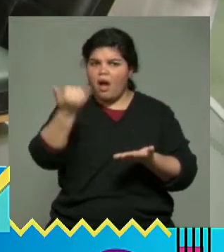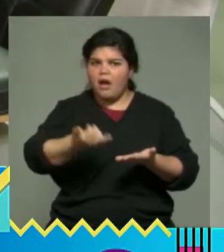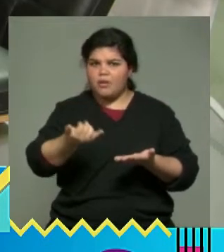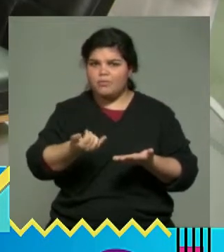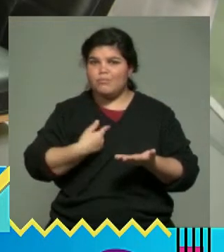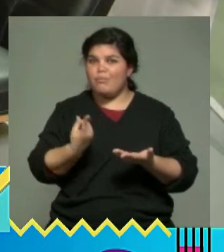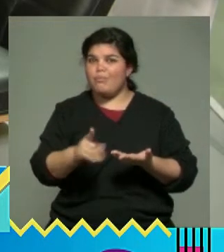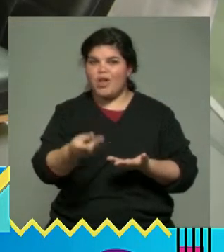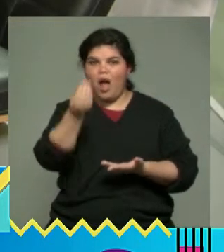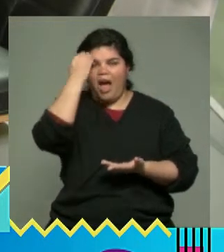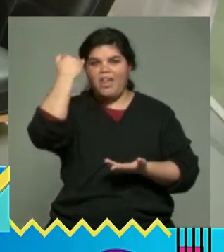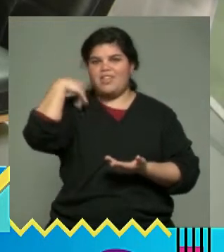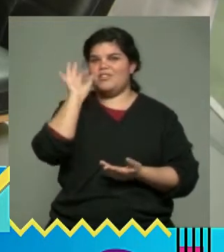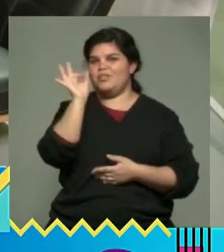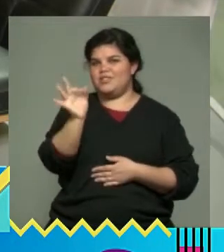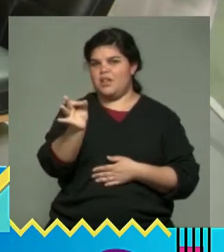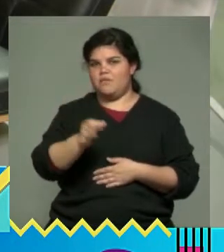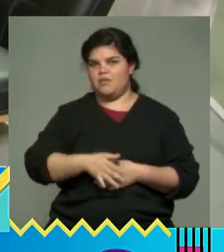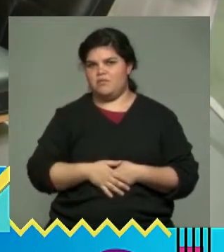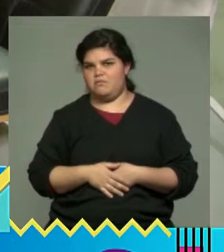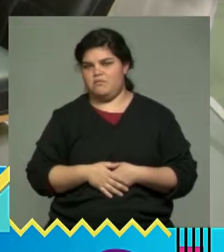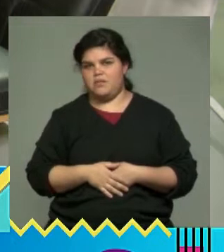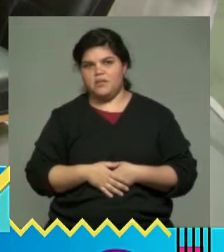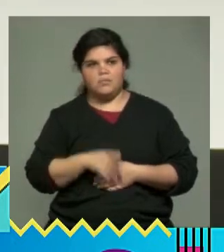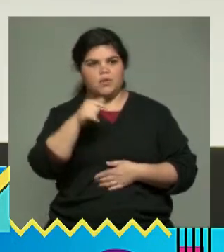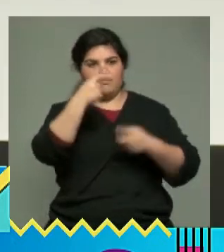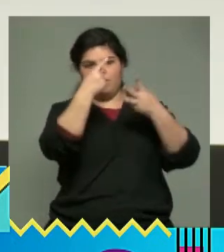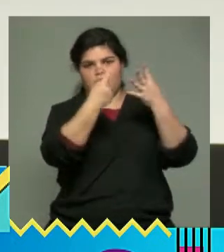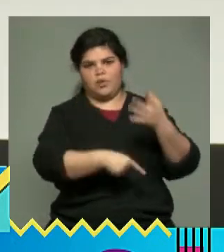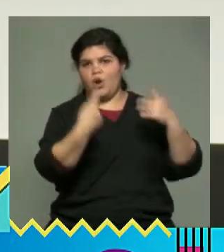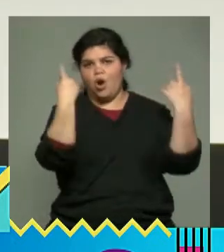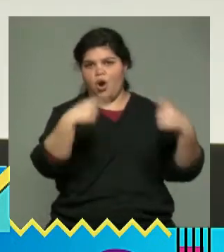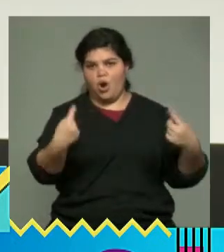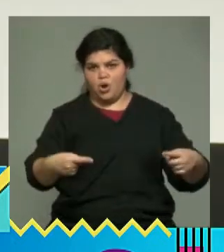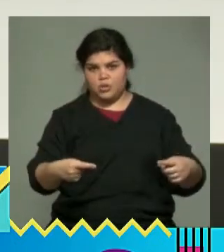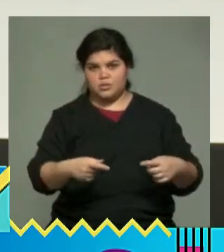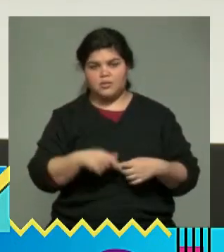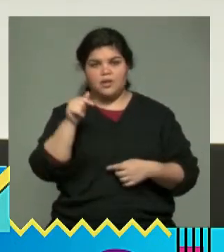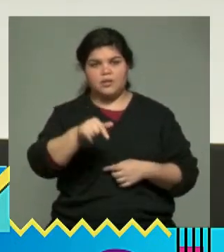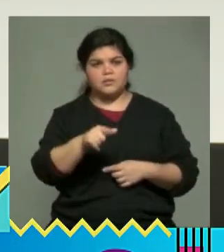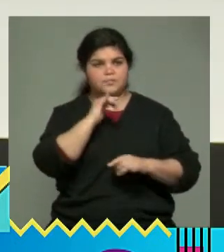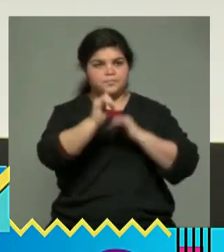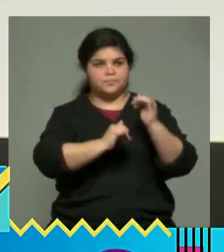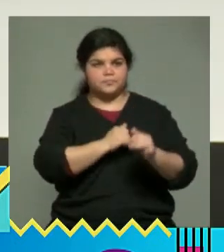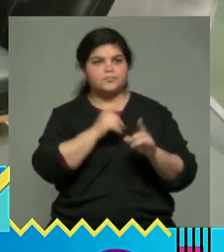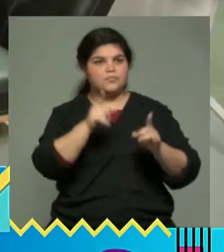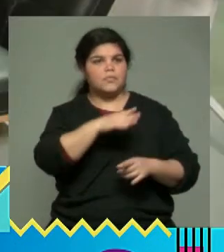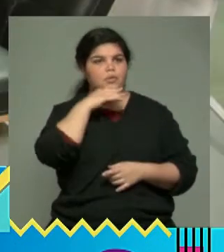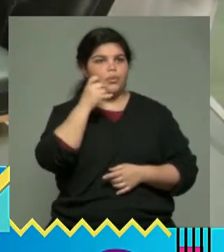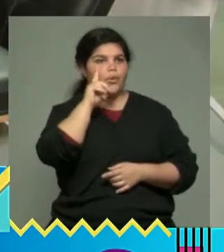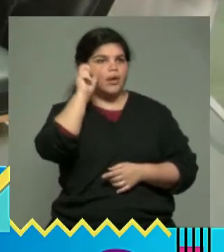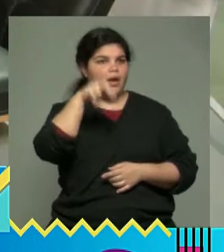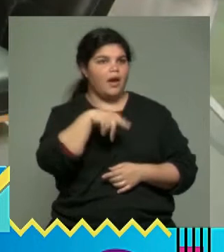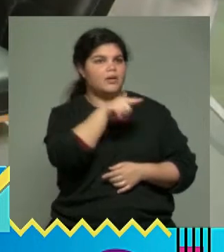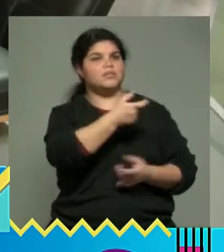sabe lo que está haciendo. Empiezan a jugar un montón de cosas y de factores que rodean en contexto. Quiero escuchar también a Julián, antes de